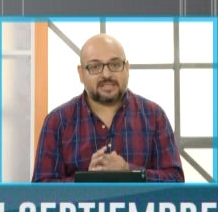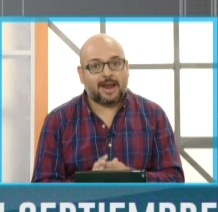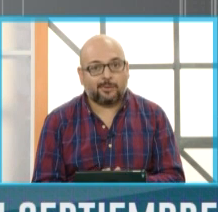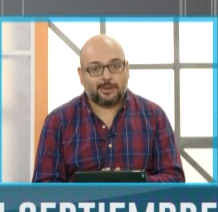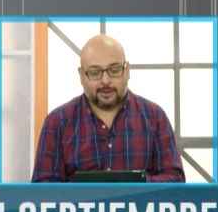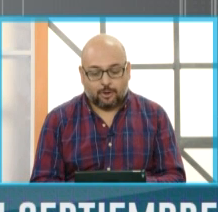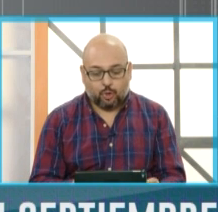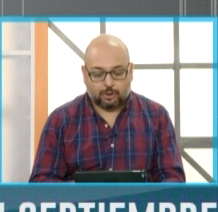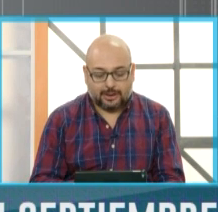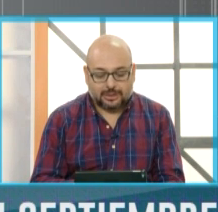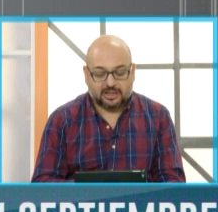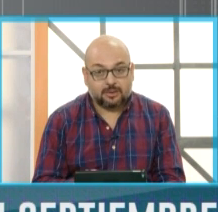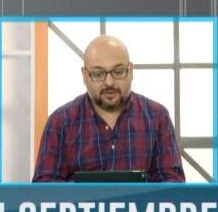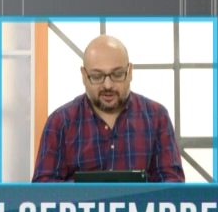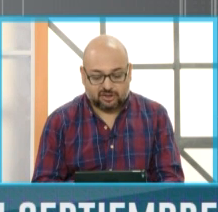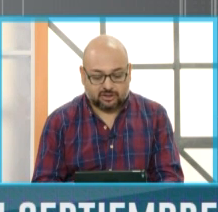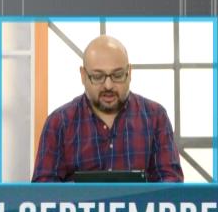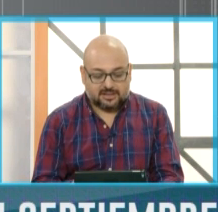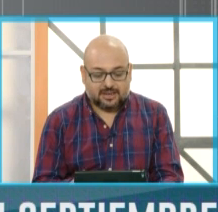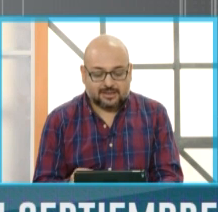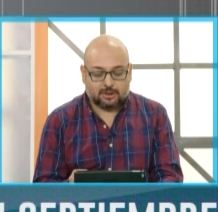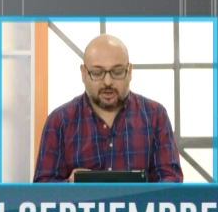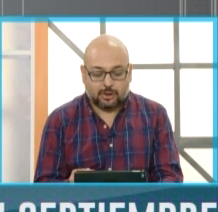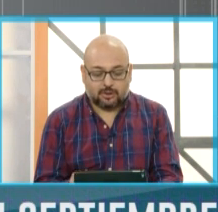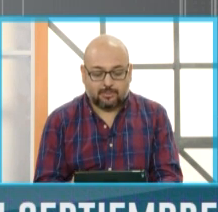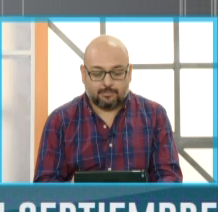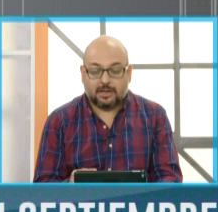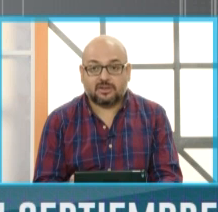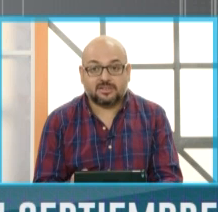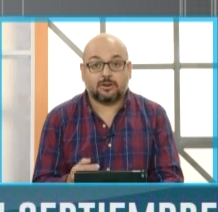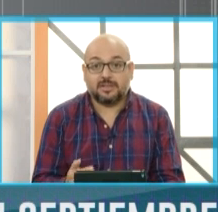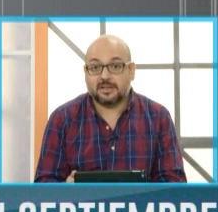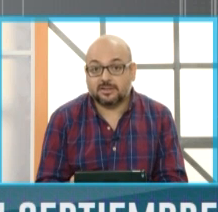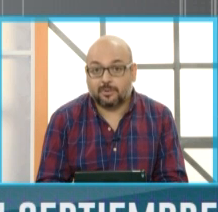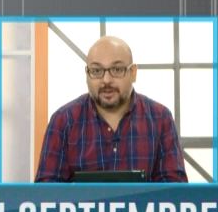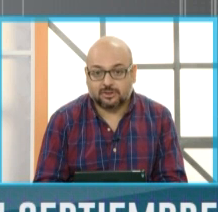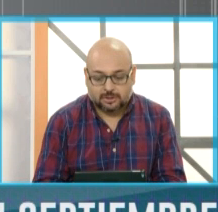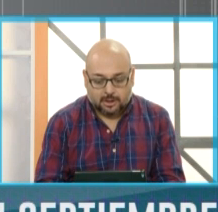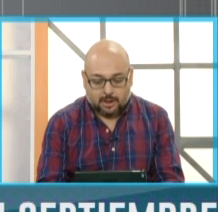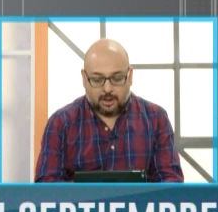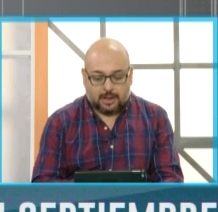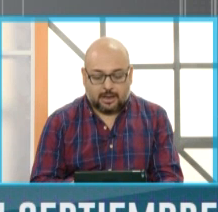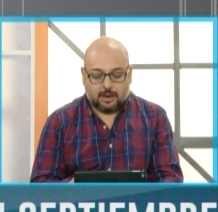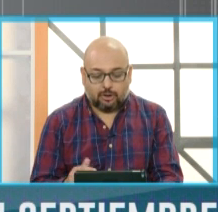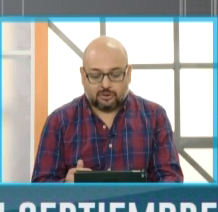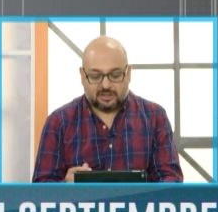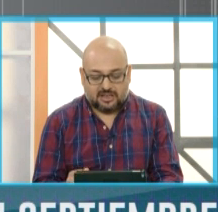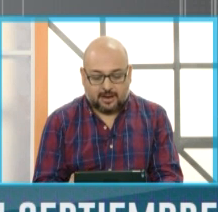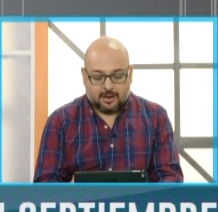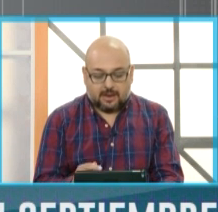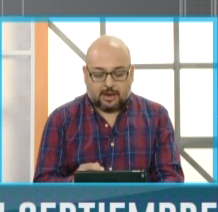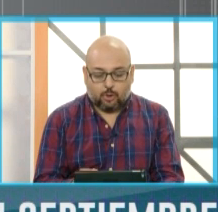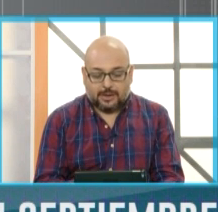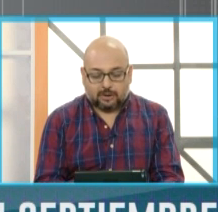es miserable cuando hay una terrible inflación. Dice, ¿qué hacen los abuelos con menos de 5.600 pesos? Otro